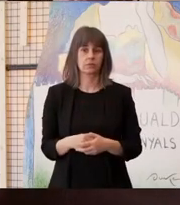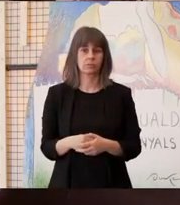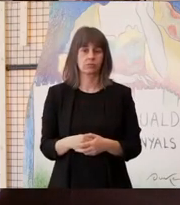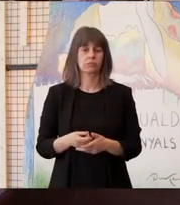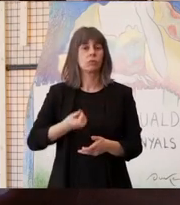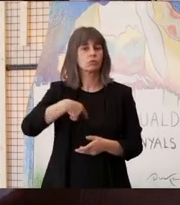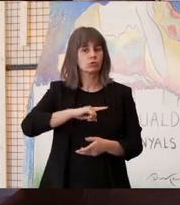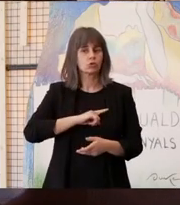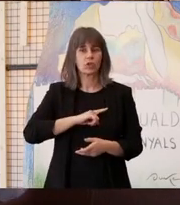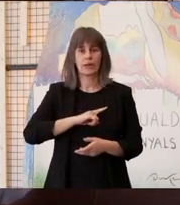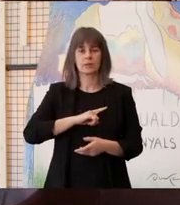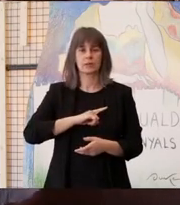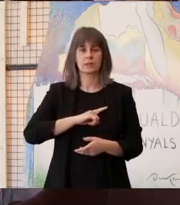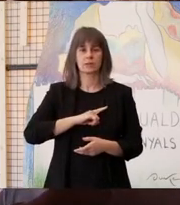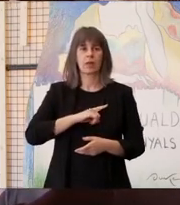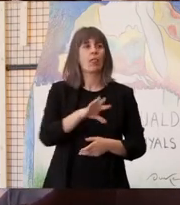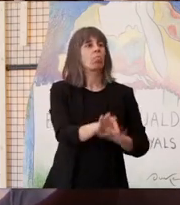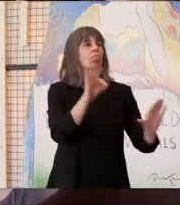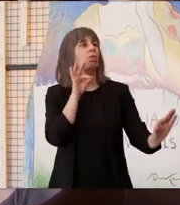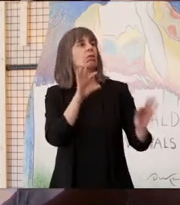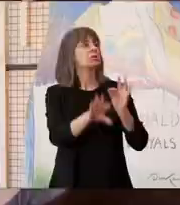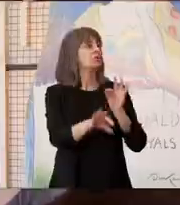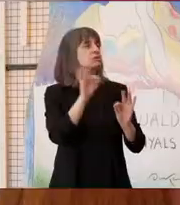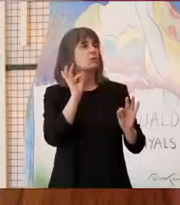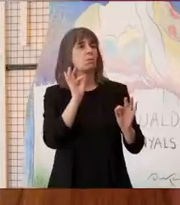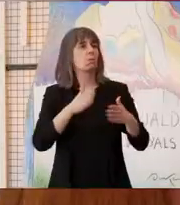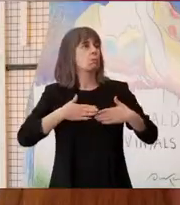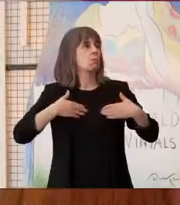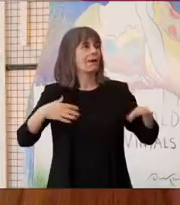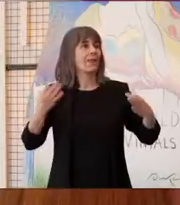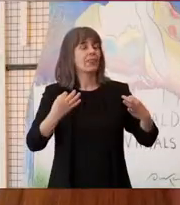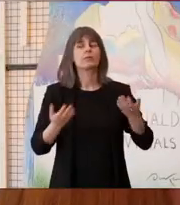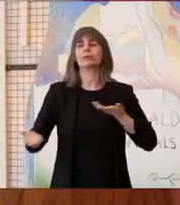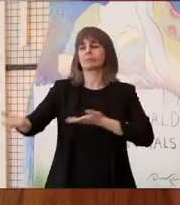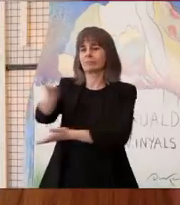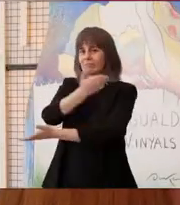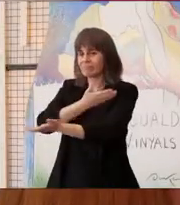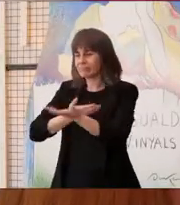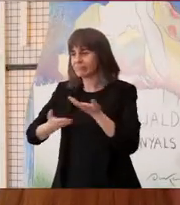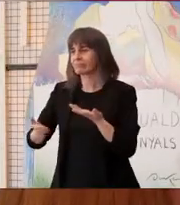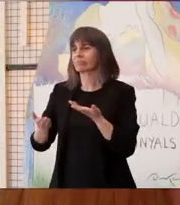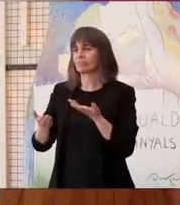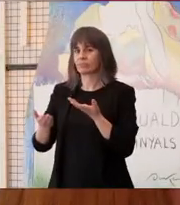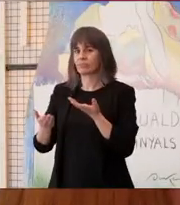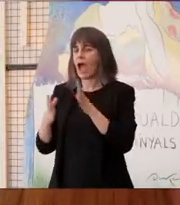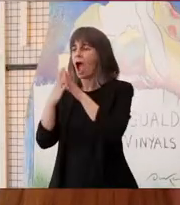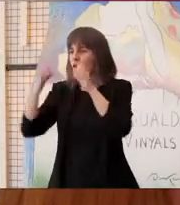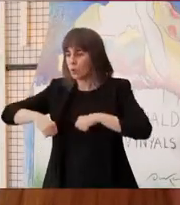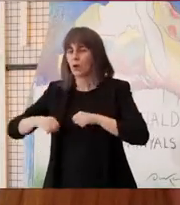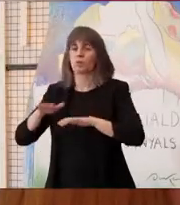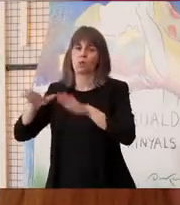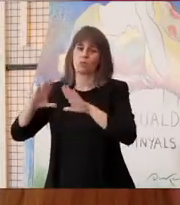nunca tomamos ninguna decisión que no venga avalada por el pensamiento feminista